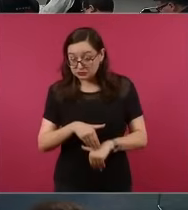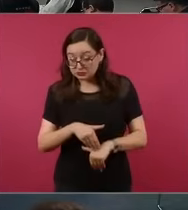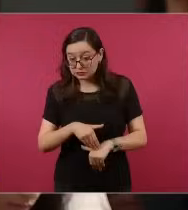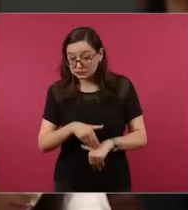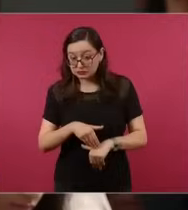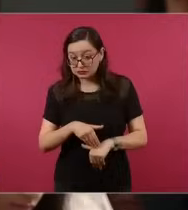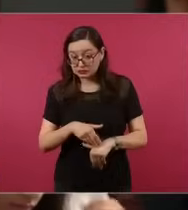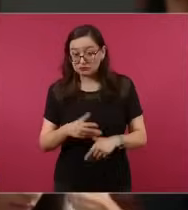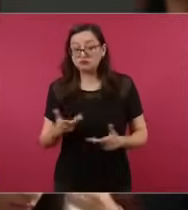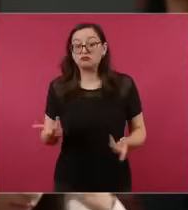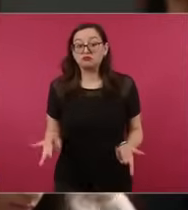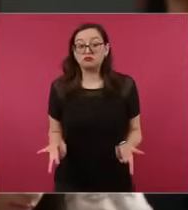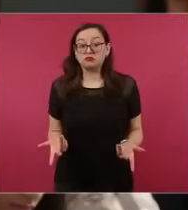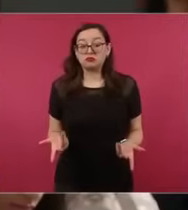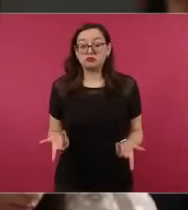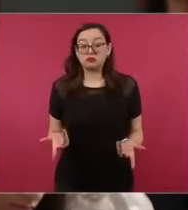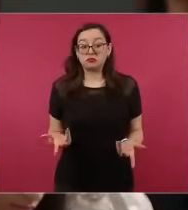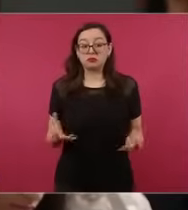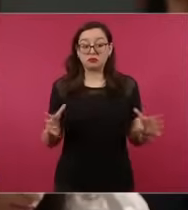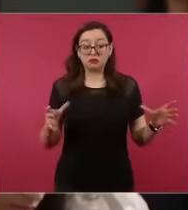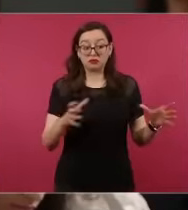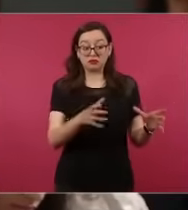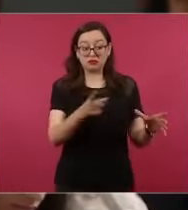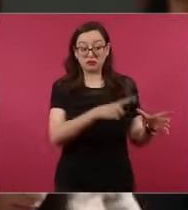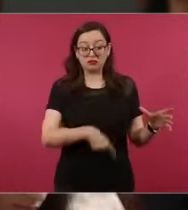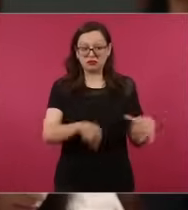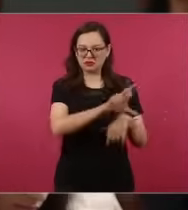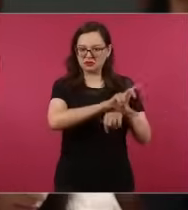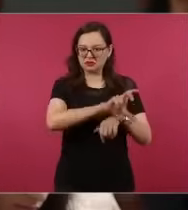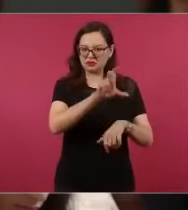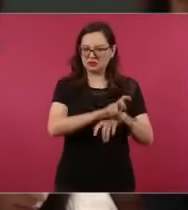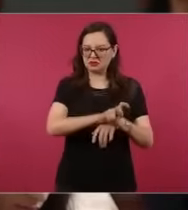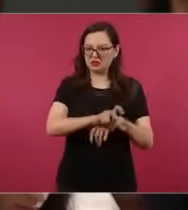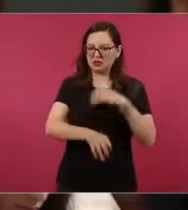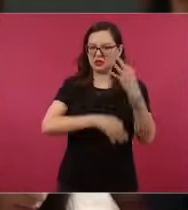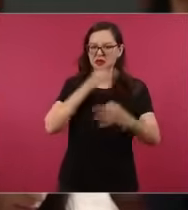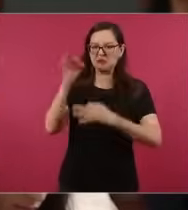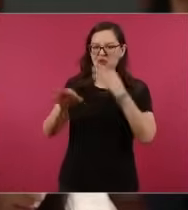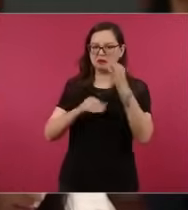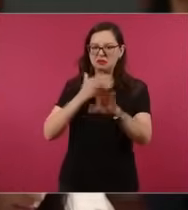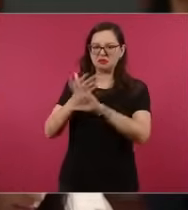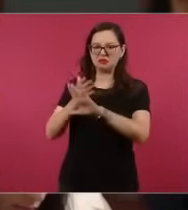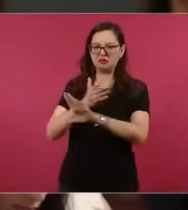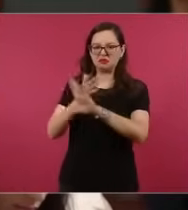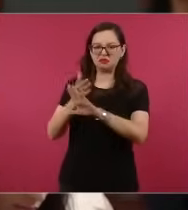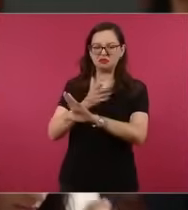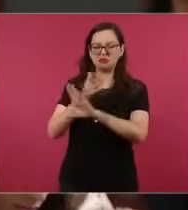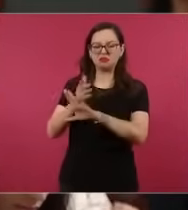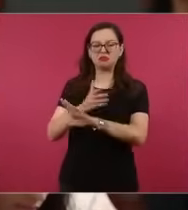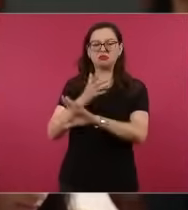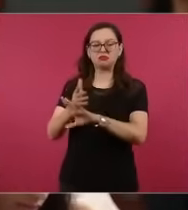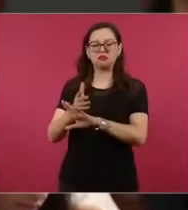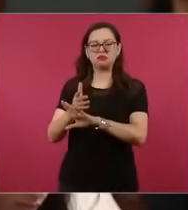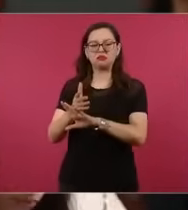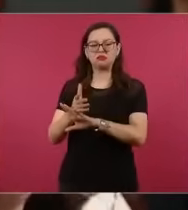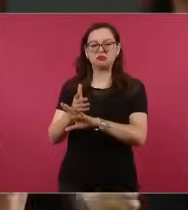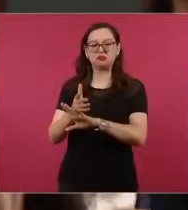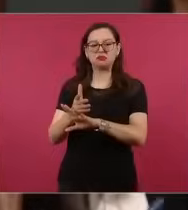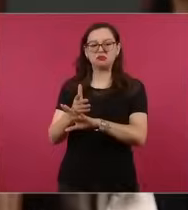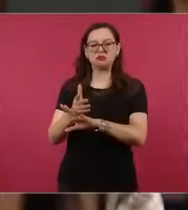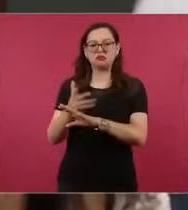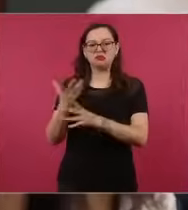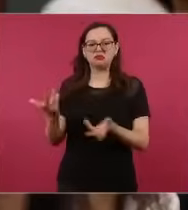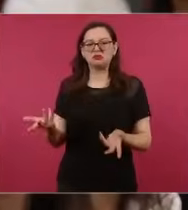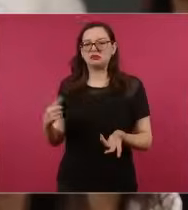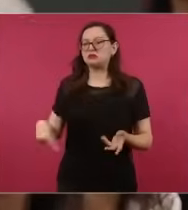esta campaña misógina que casi está firmado, los llevará a decir que al interior de las Fuerzas Armadas